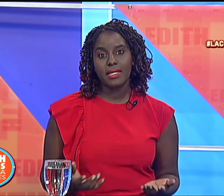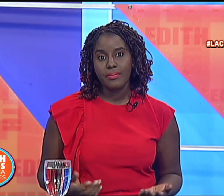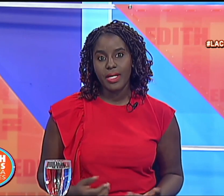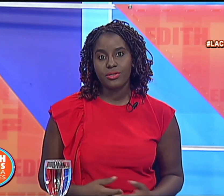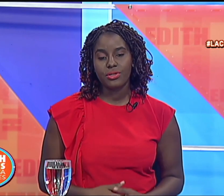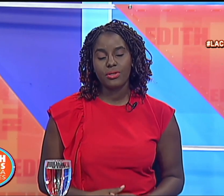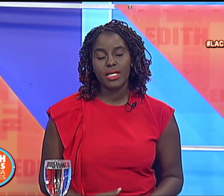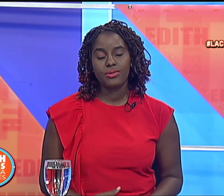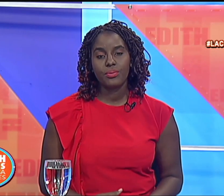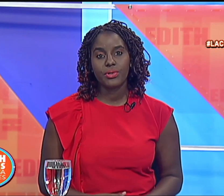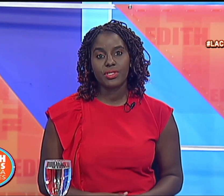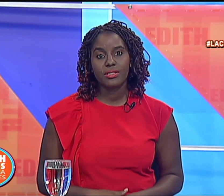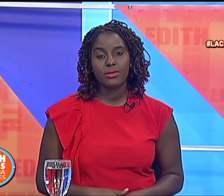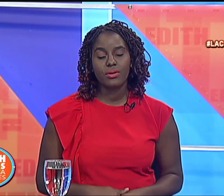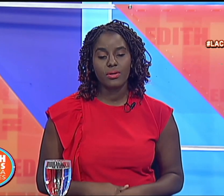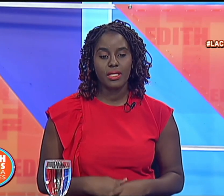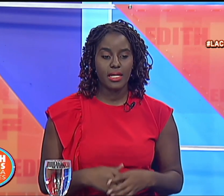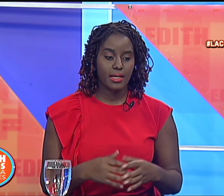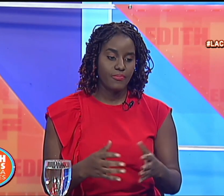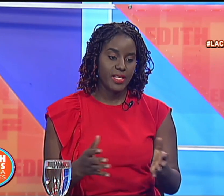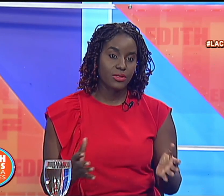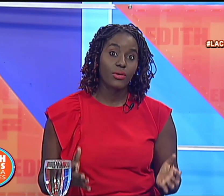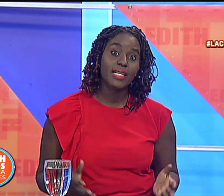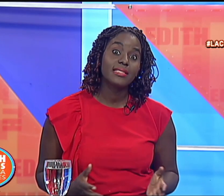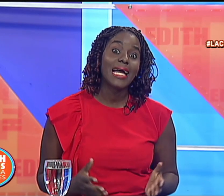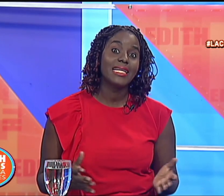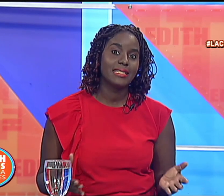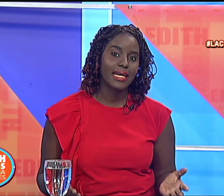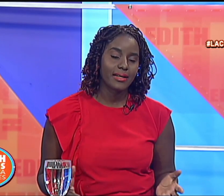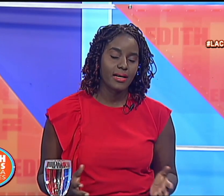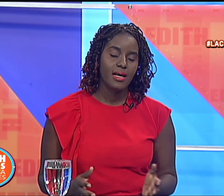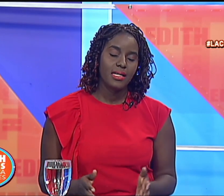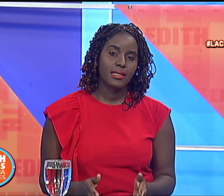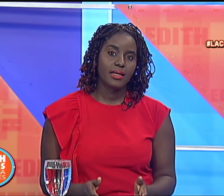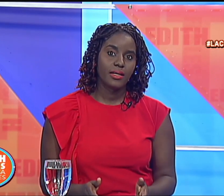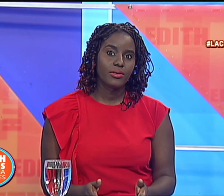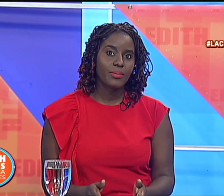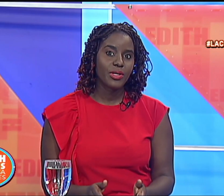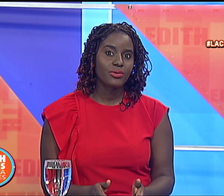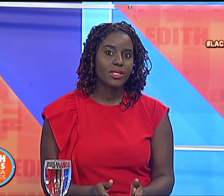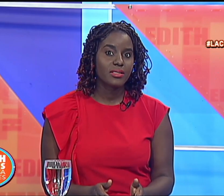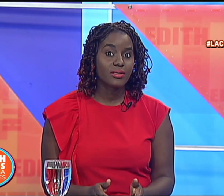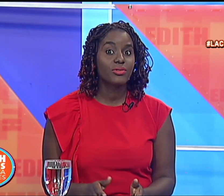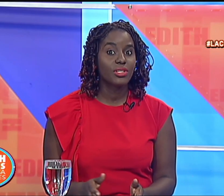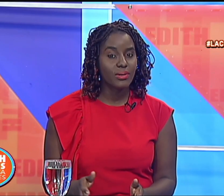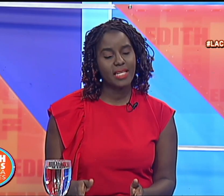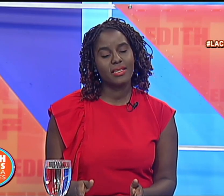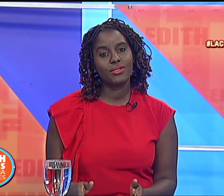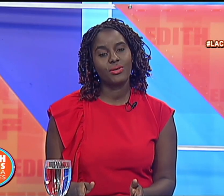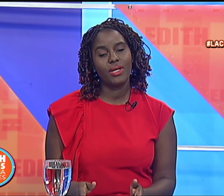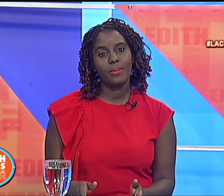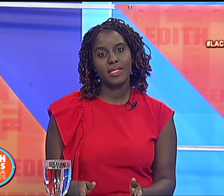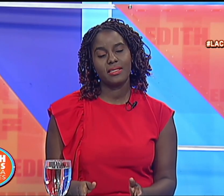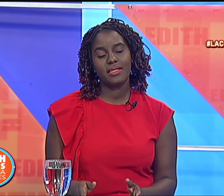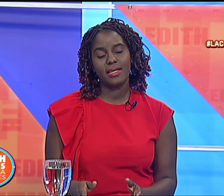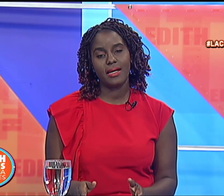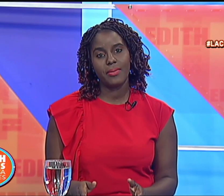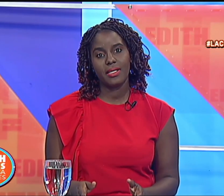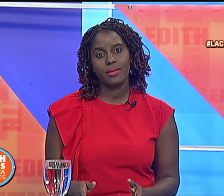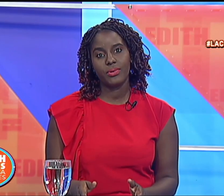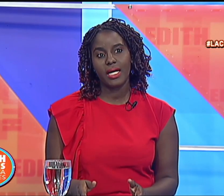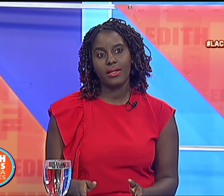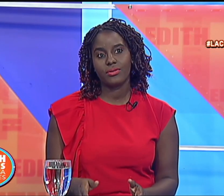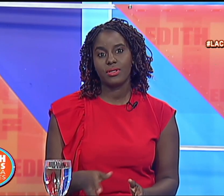están inmersos en su proceso de escogencia interna. Así que quiero también que ustedes escuchen lo que ha dicho el presidente de la